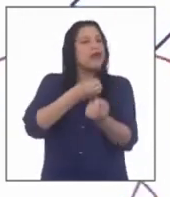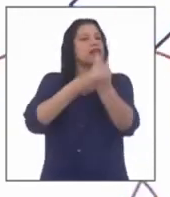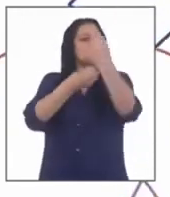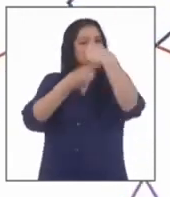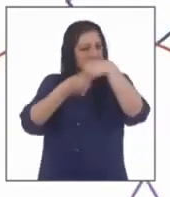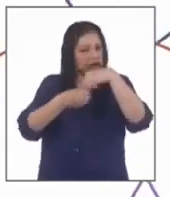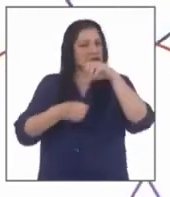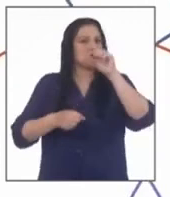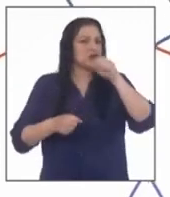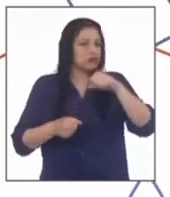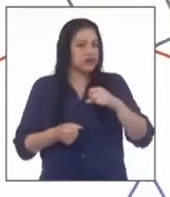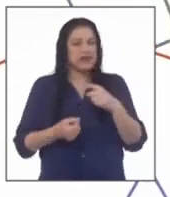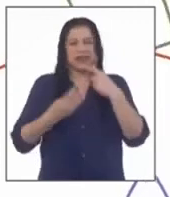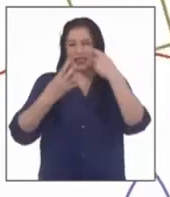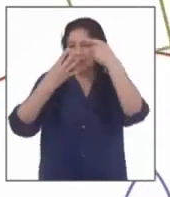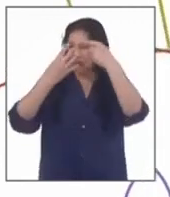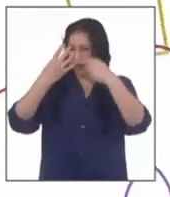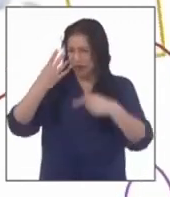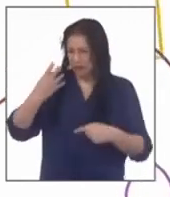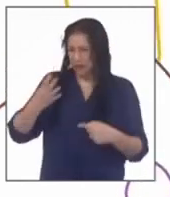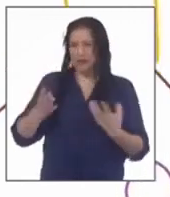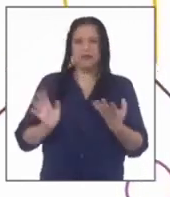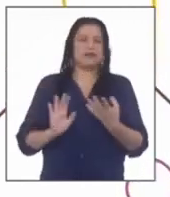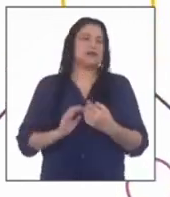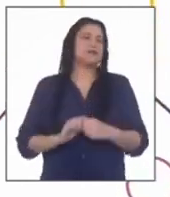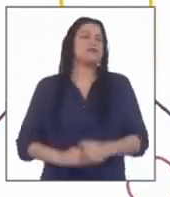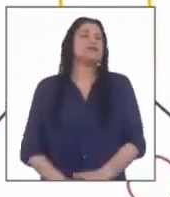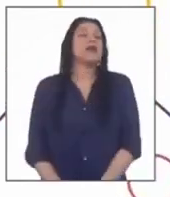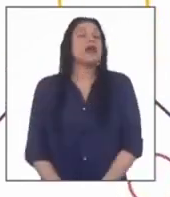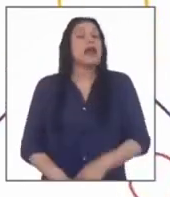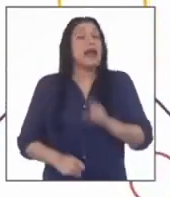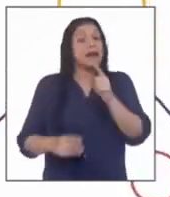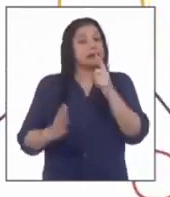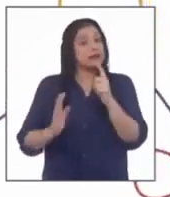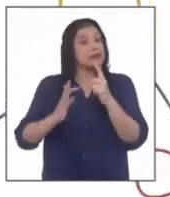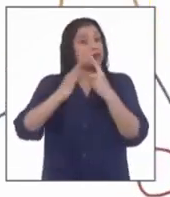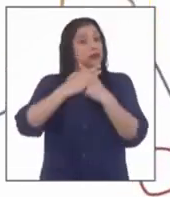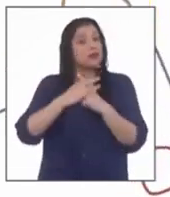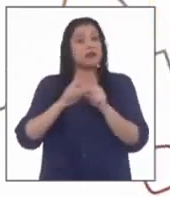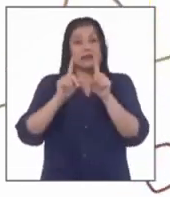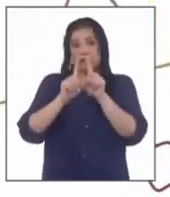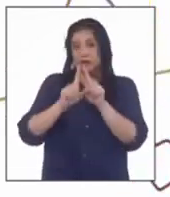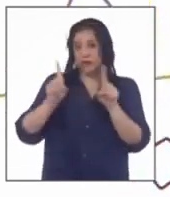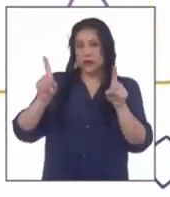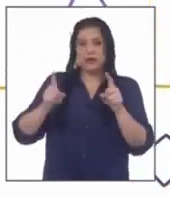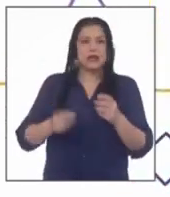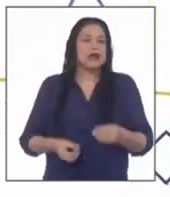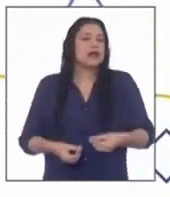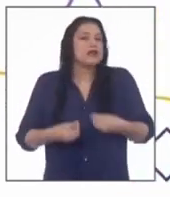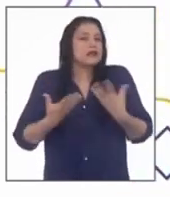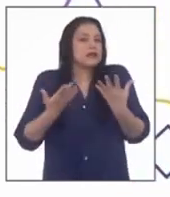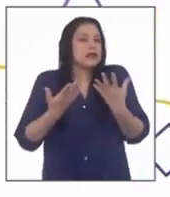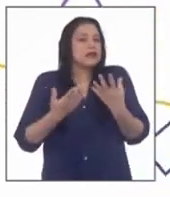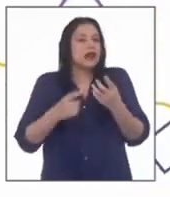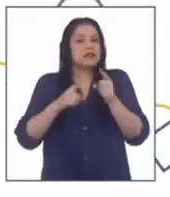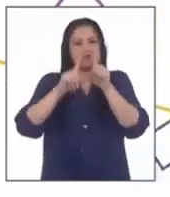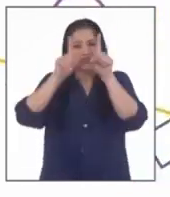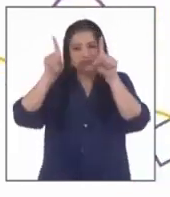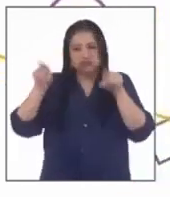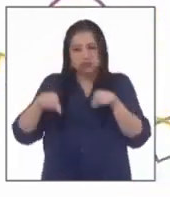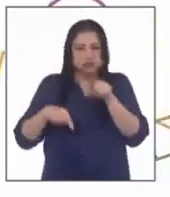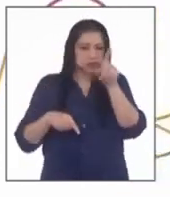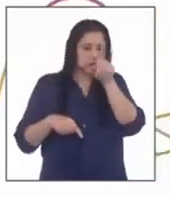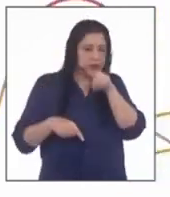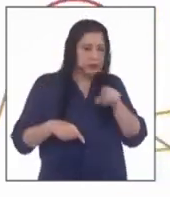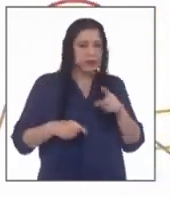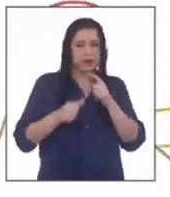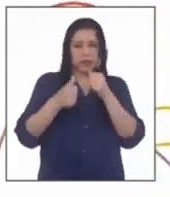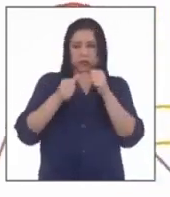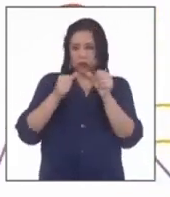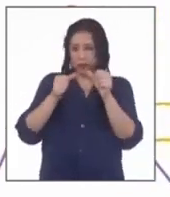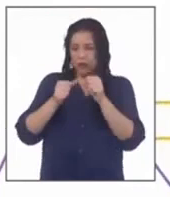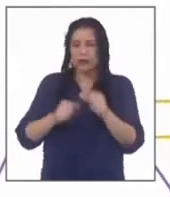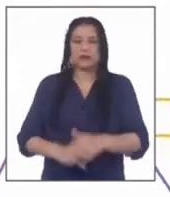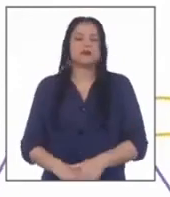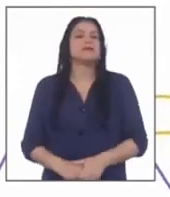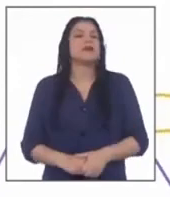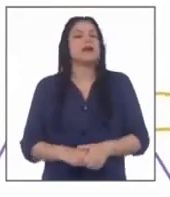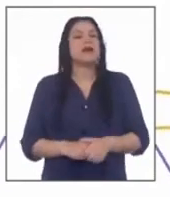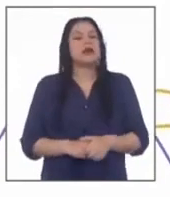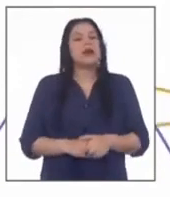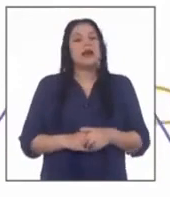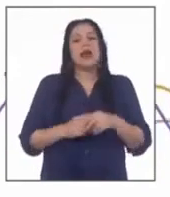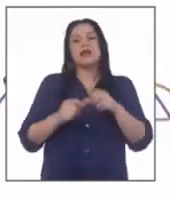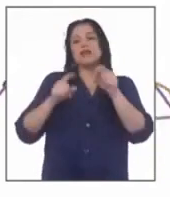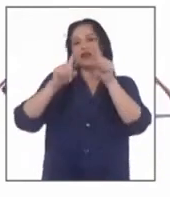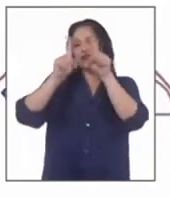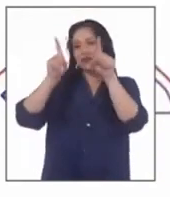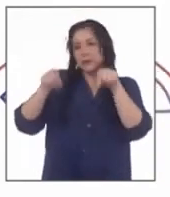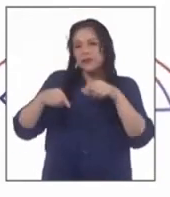comprendido entre, etc. Estas situaciones de desigualdad generan el uso de intervalos numéricos. Entre los